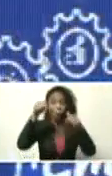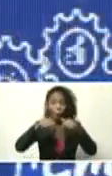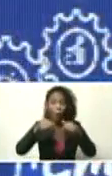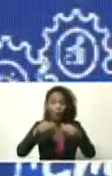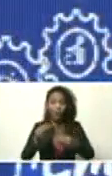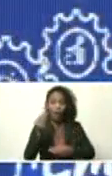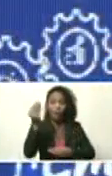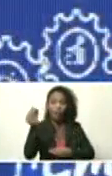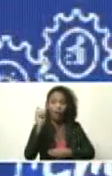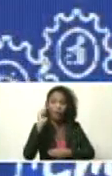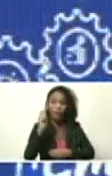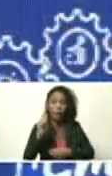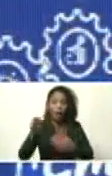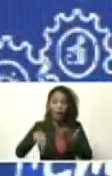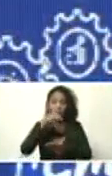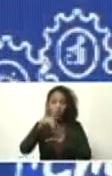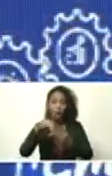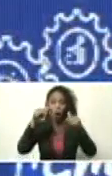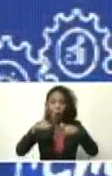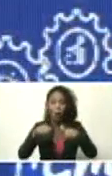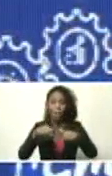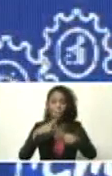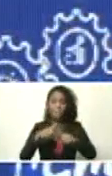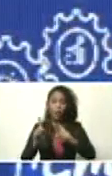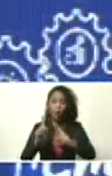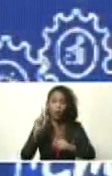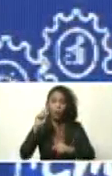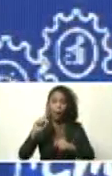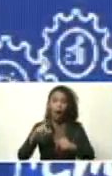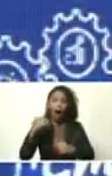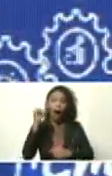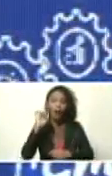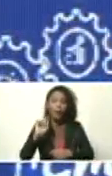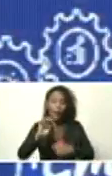la banca nacional, pero también está el Fondo Nacional de